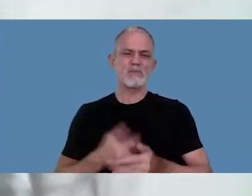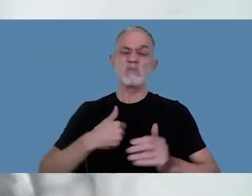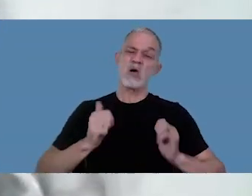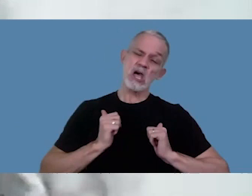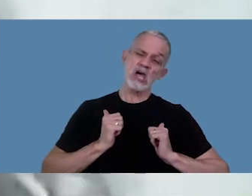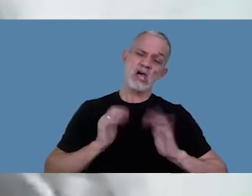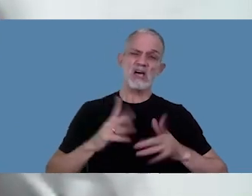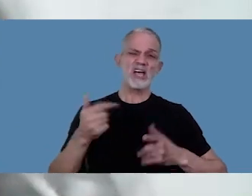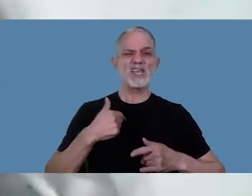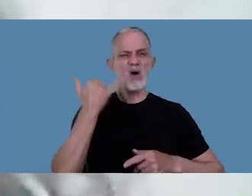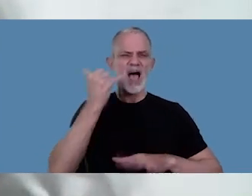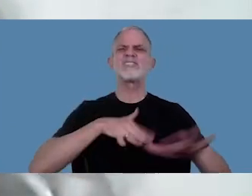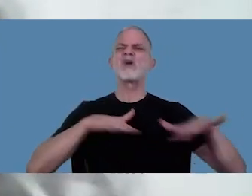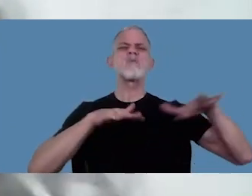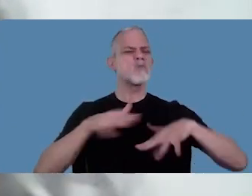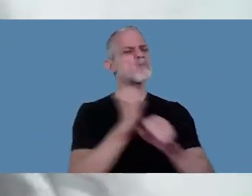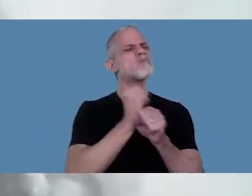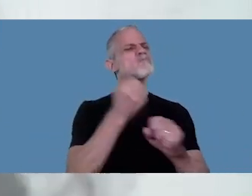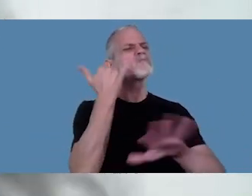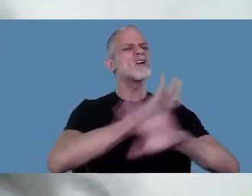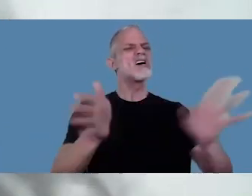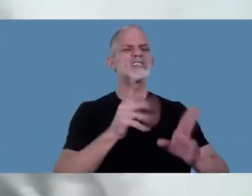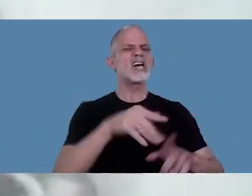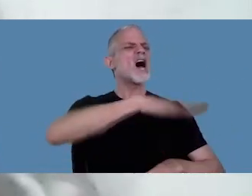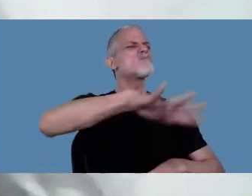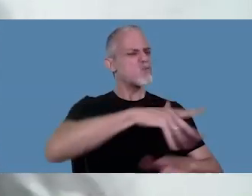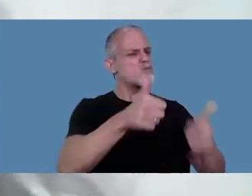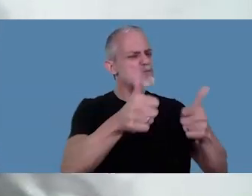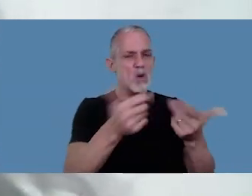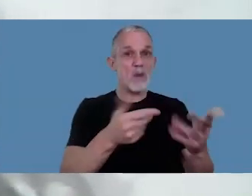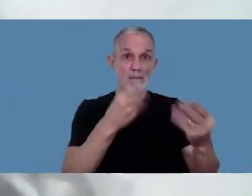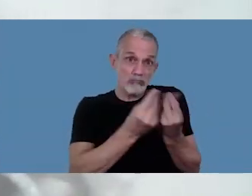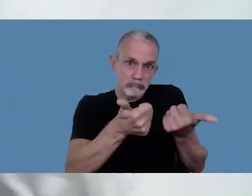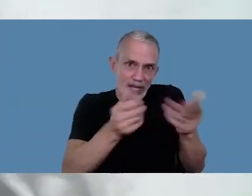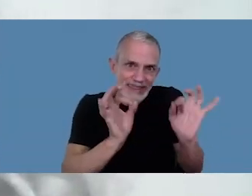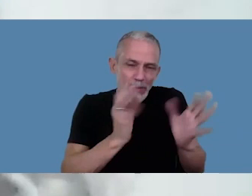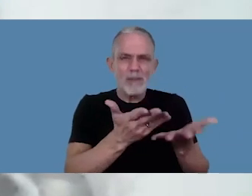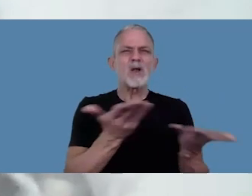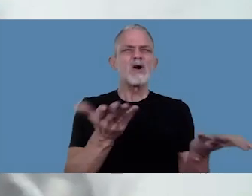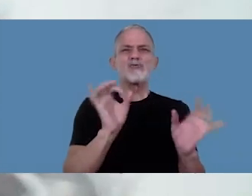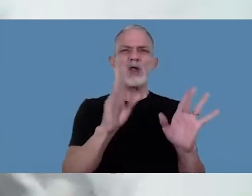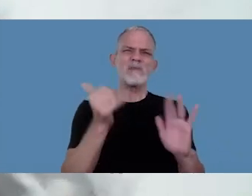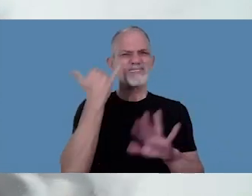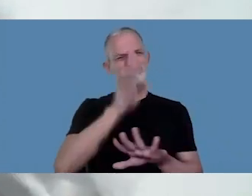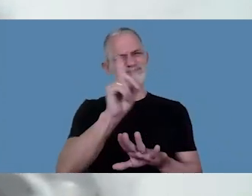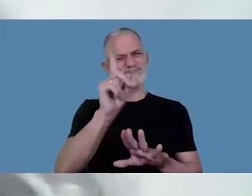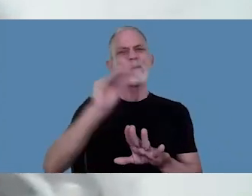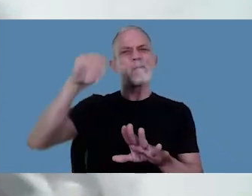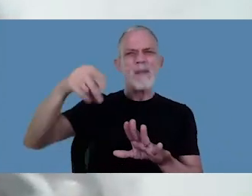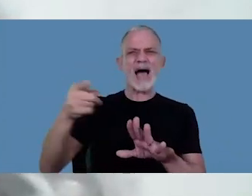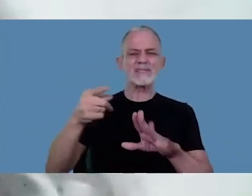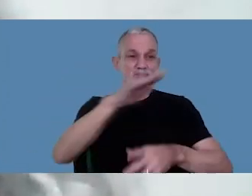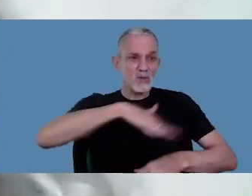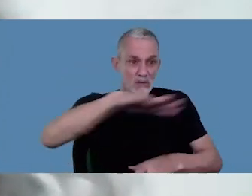el hacer simplemente en nuestro medio local, que es mucho, pero veamos que nuestro medio